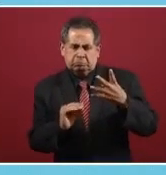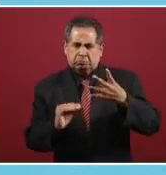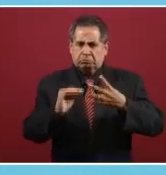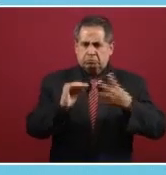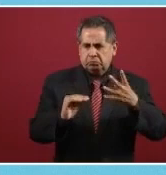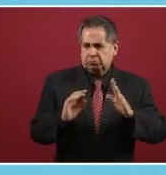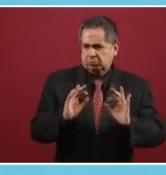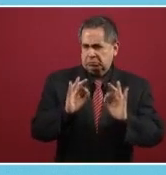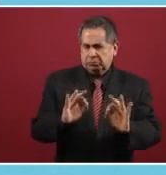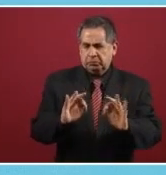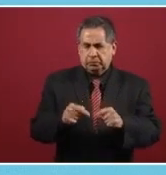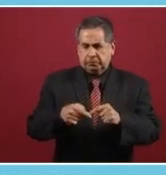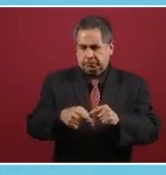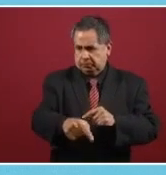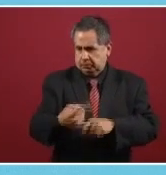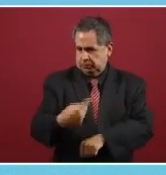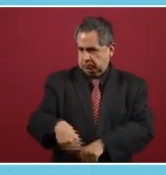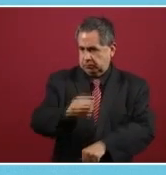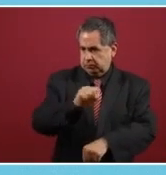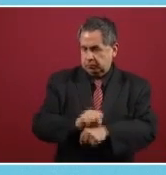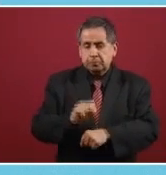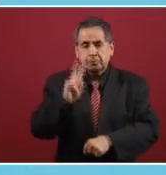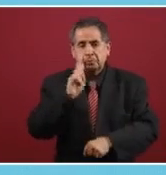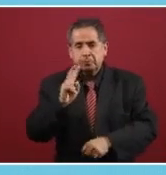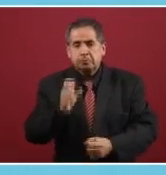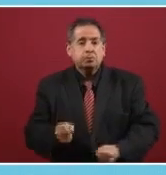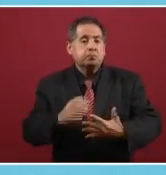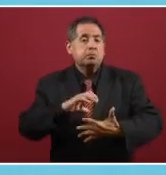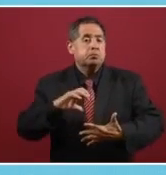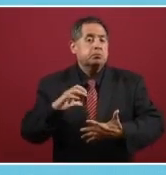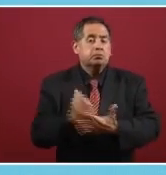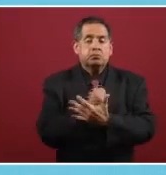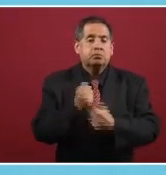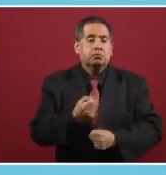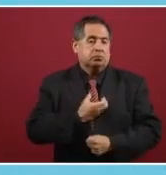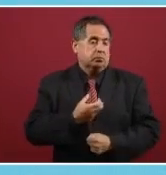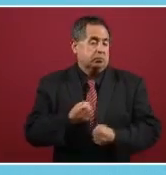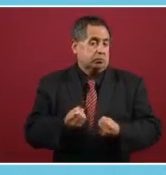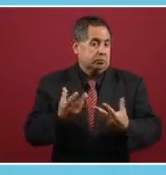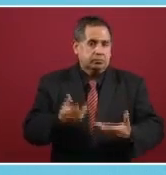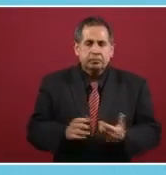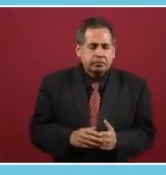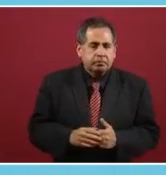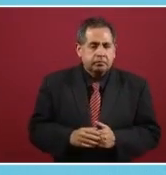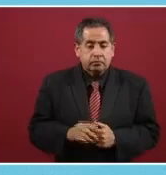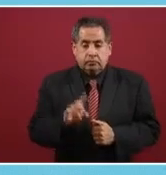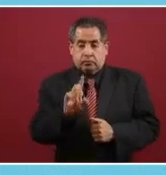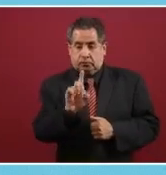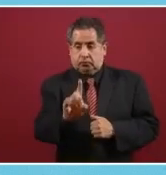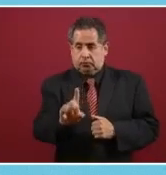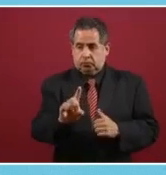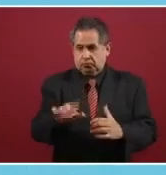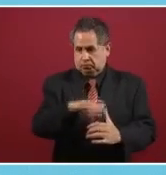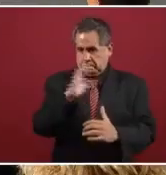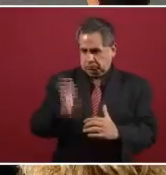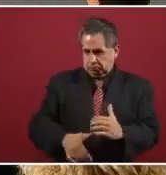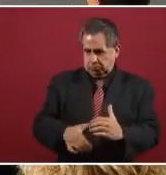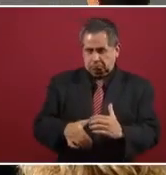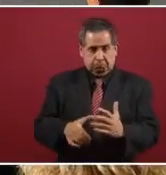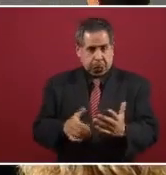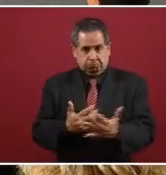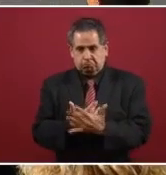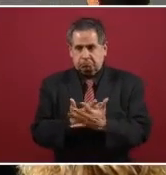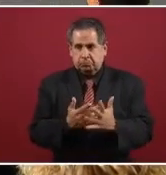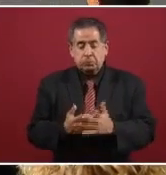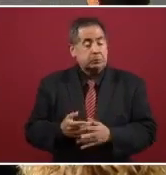Falta esta semana, terminan los Juegos el domingo.